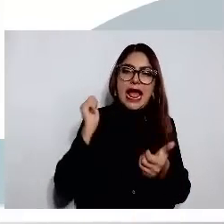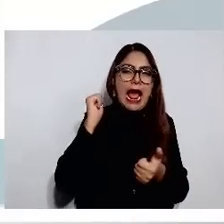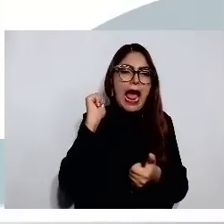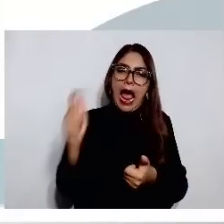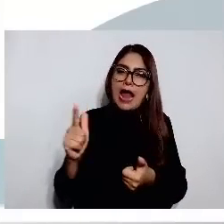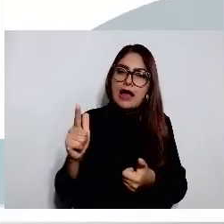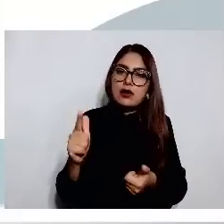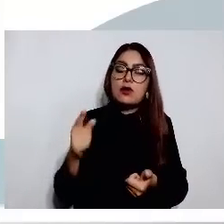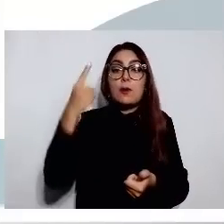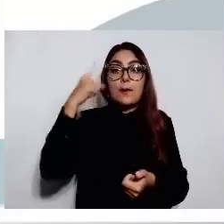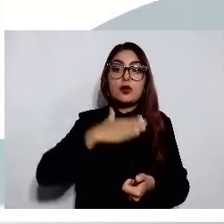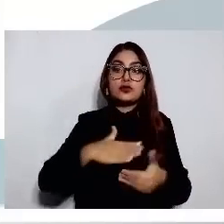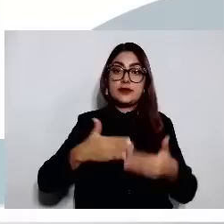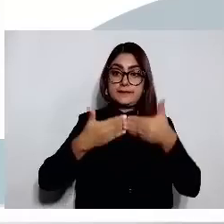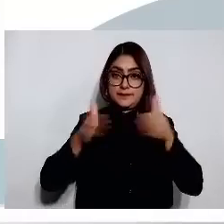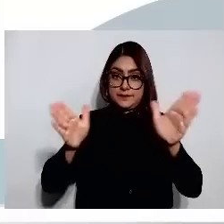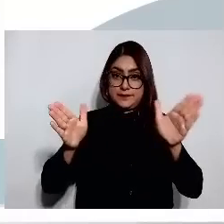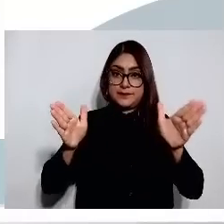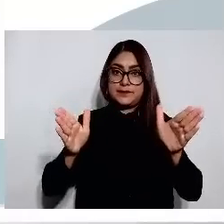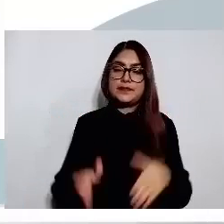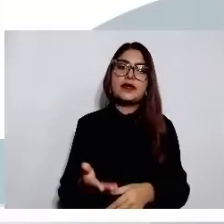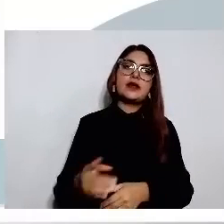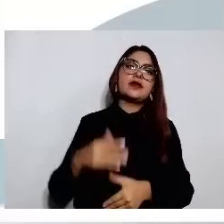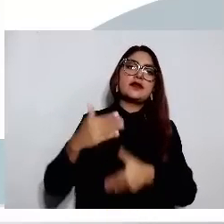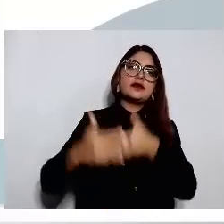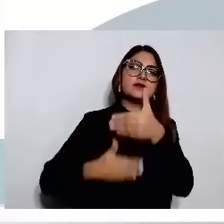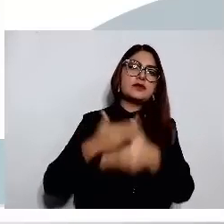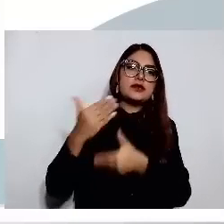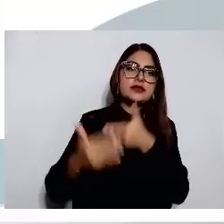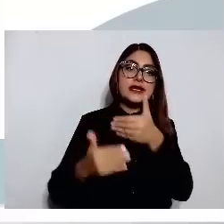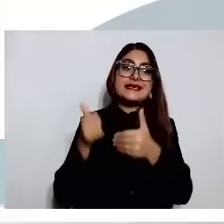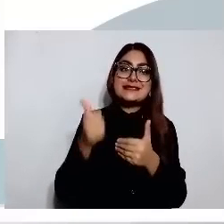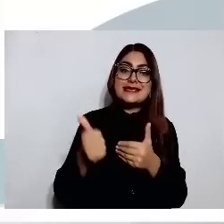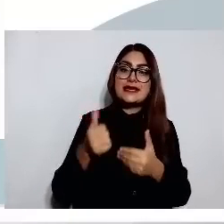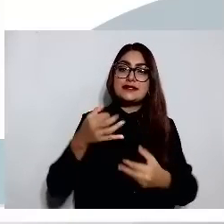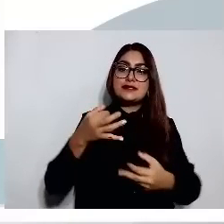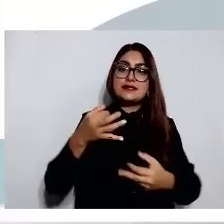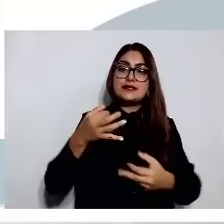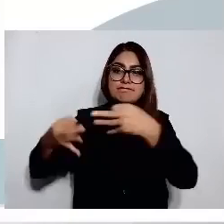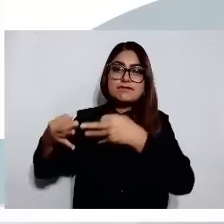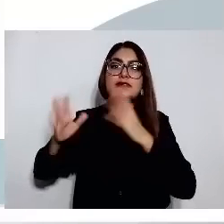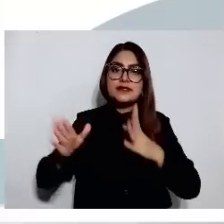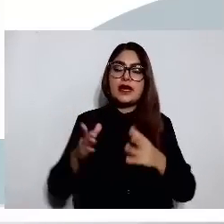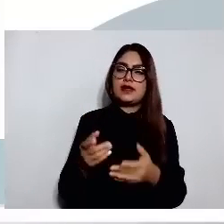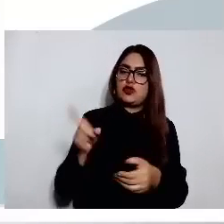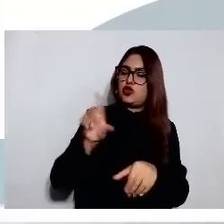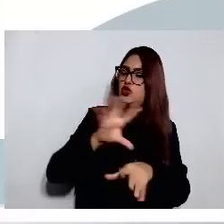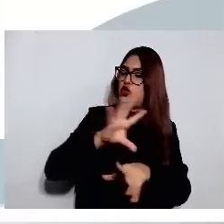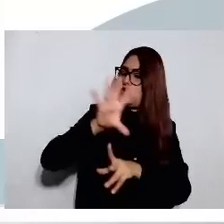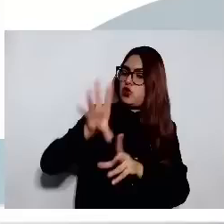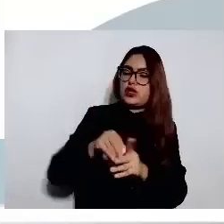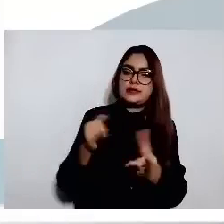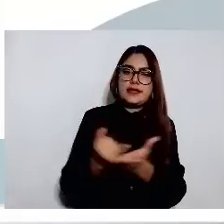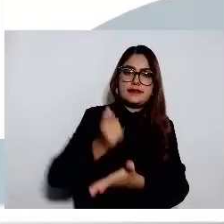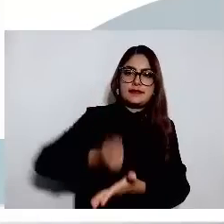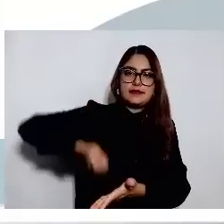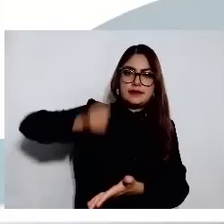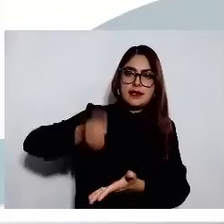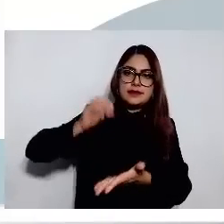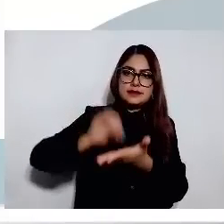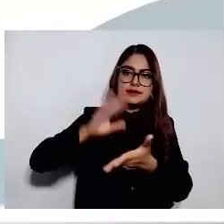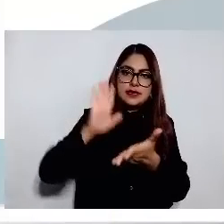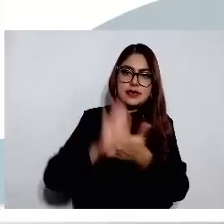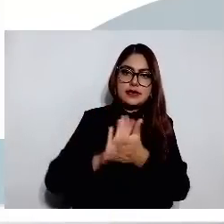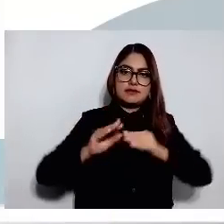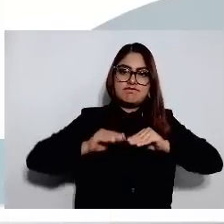6 poderes judiciales ya publicaban todas sus sentencias y los demás poderes judiciales ya publicaban algunas